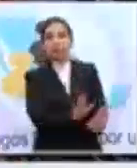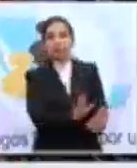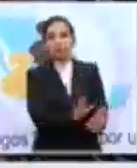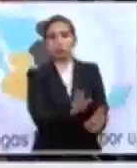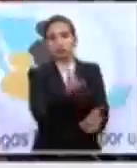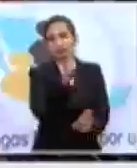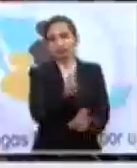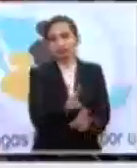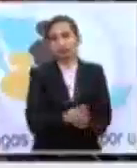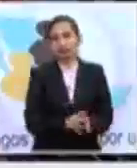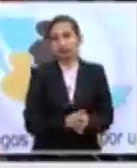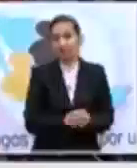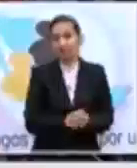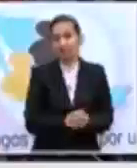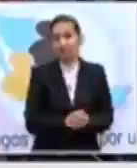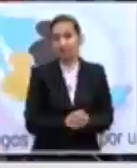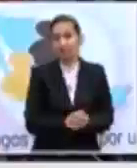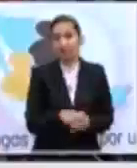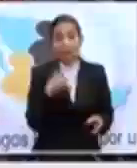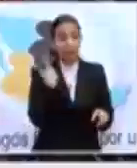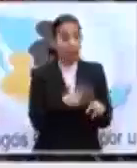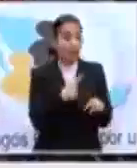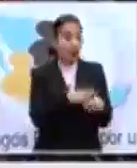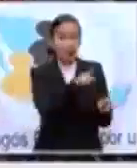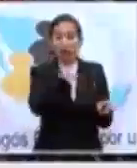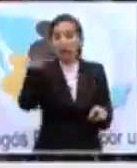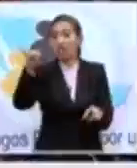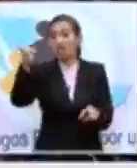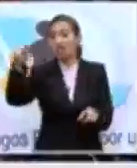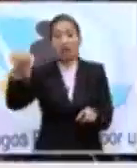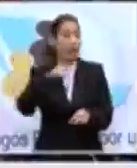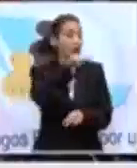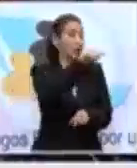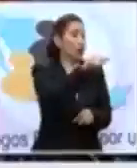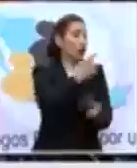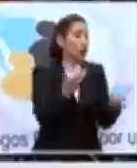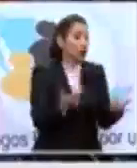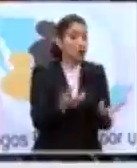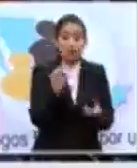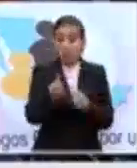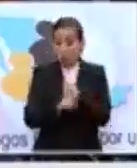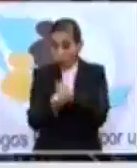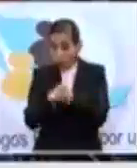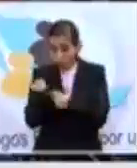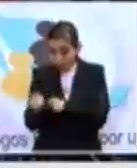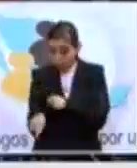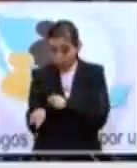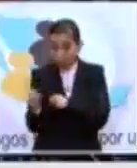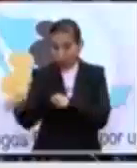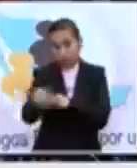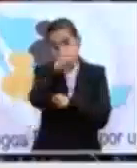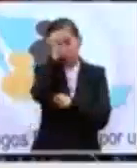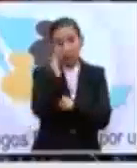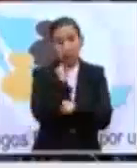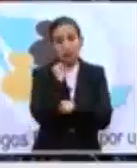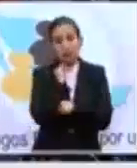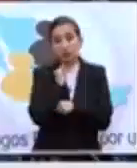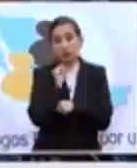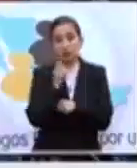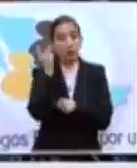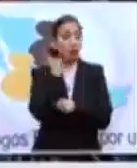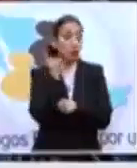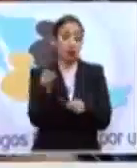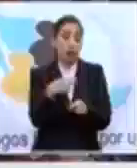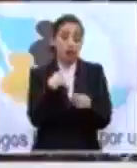Si el trabajador se enferma, es el Seguro Social, es el ISSSTE. Si tiene problemas, ve a tu senador o ve a tu